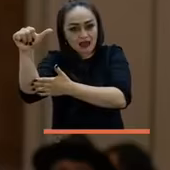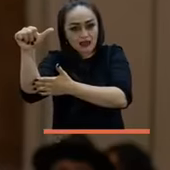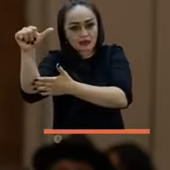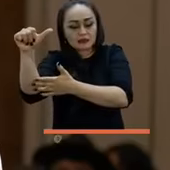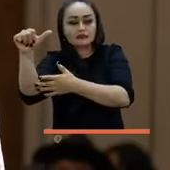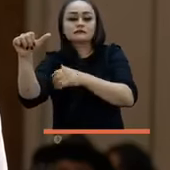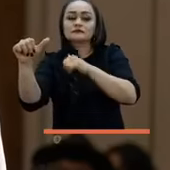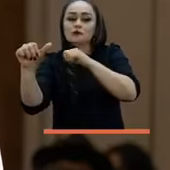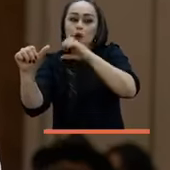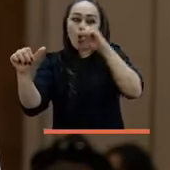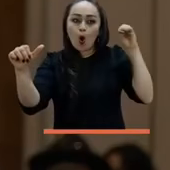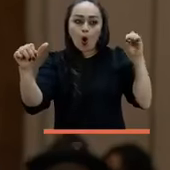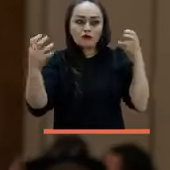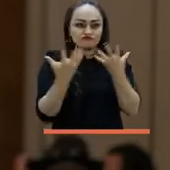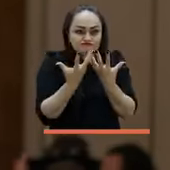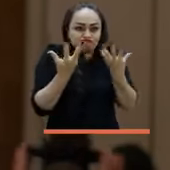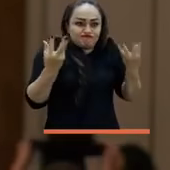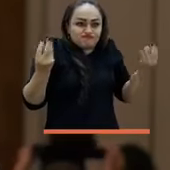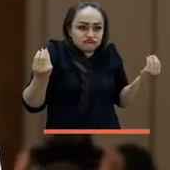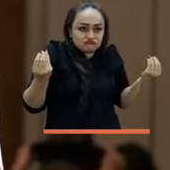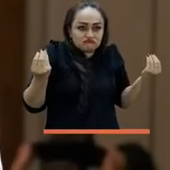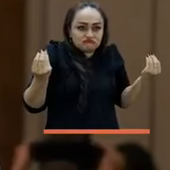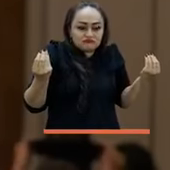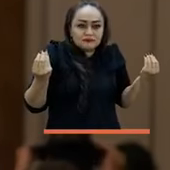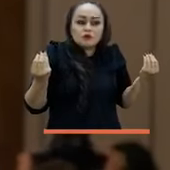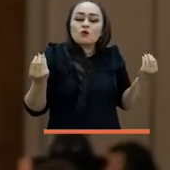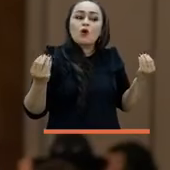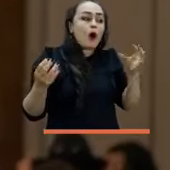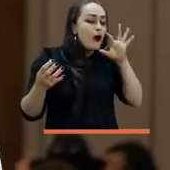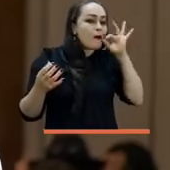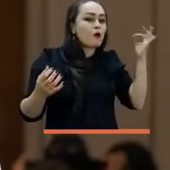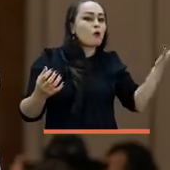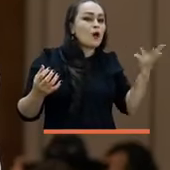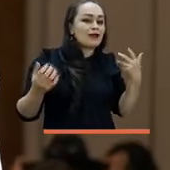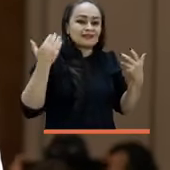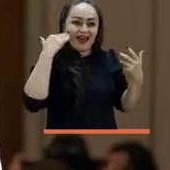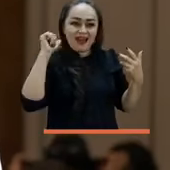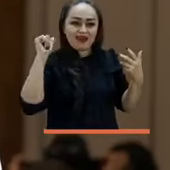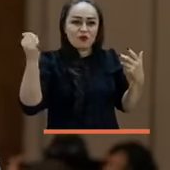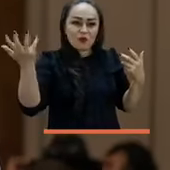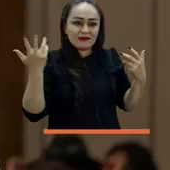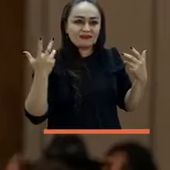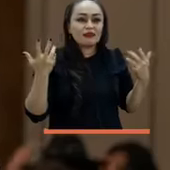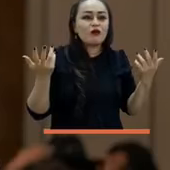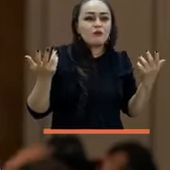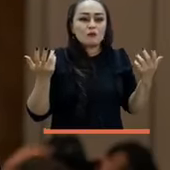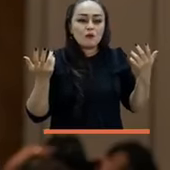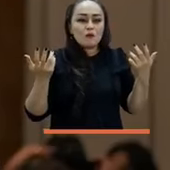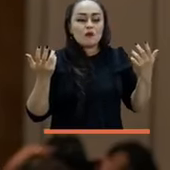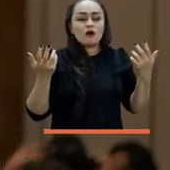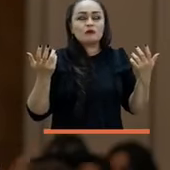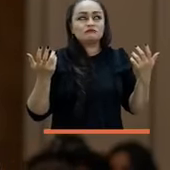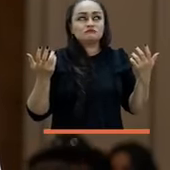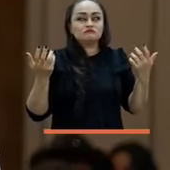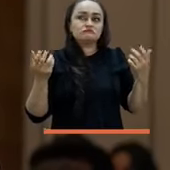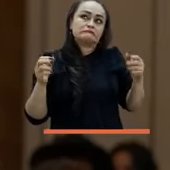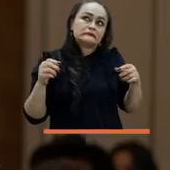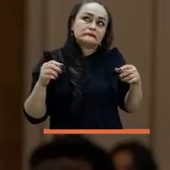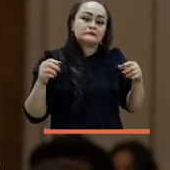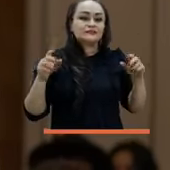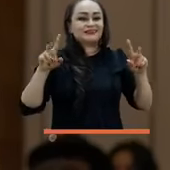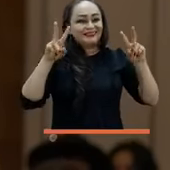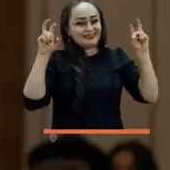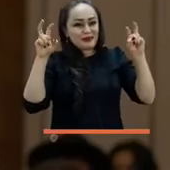aparte los hombres que nos cuentan también ellos cómo lo hacen cómo se sienten y aparte con las mujeres para evitar un poco también estas